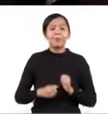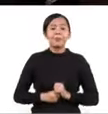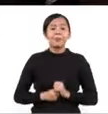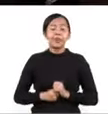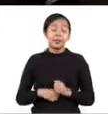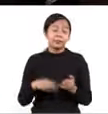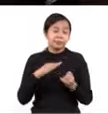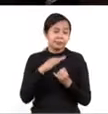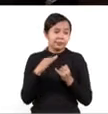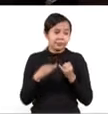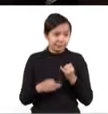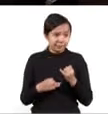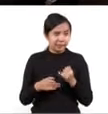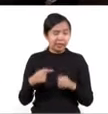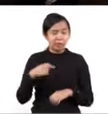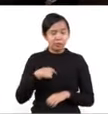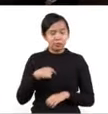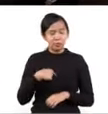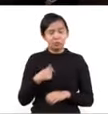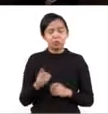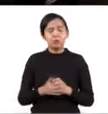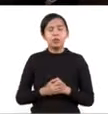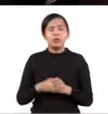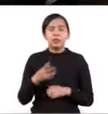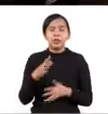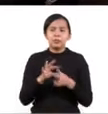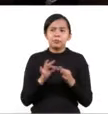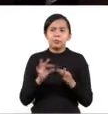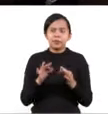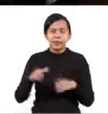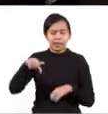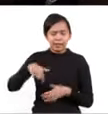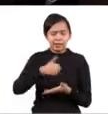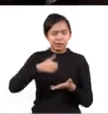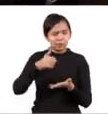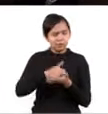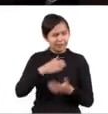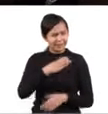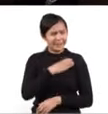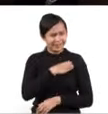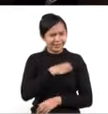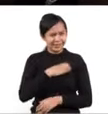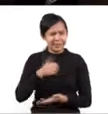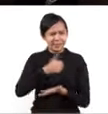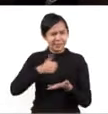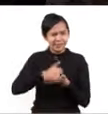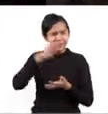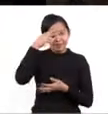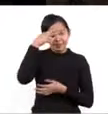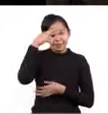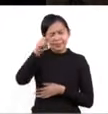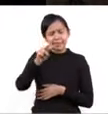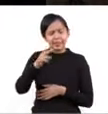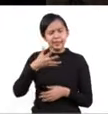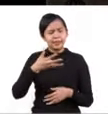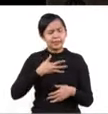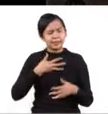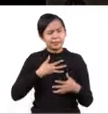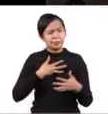Finalmente, diría que nuestra ciudad capital, la Ciudad de México, tiene algunas